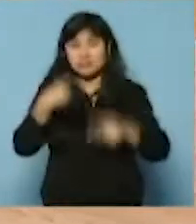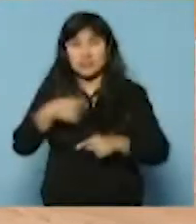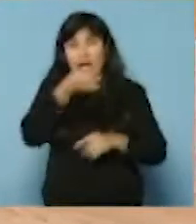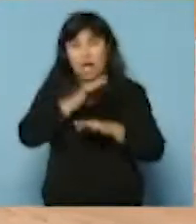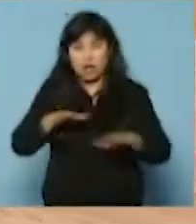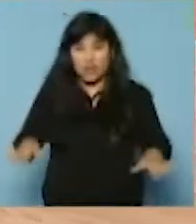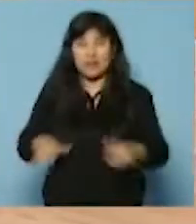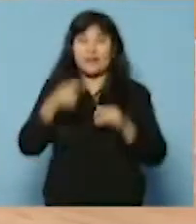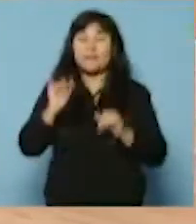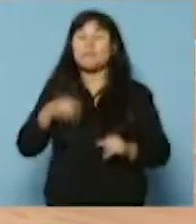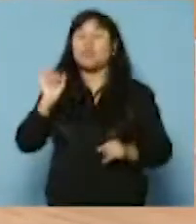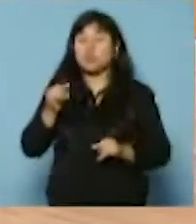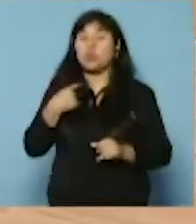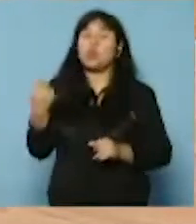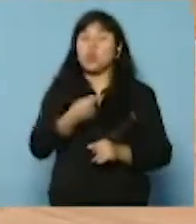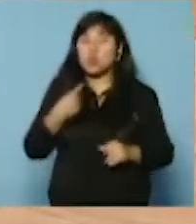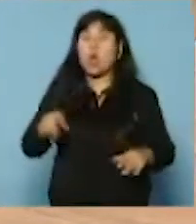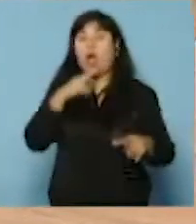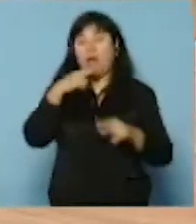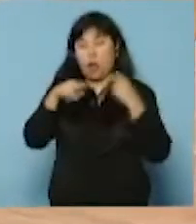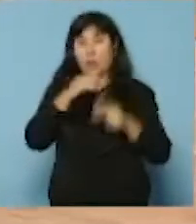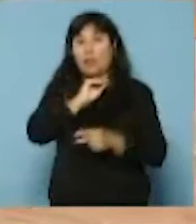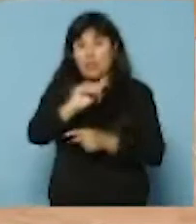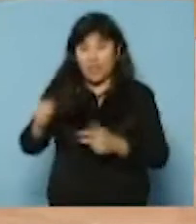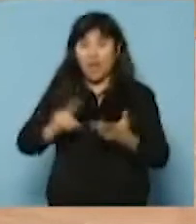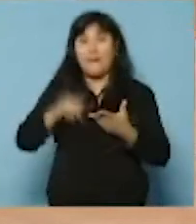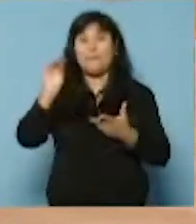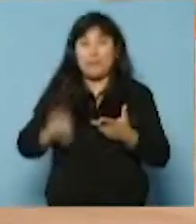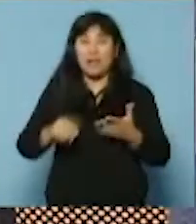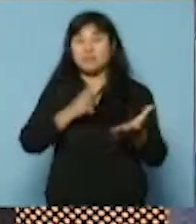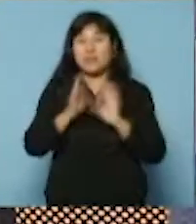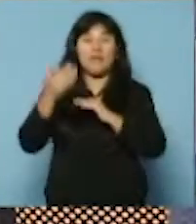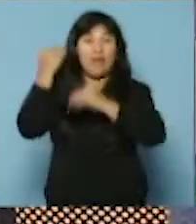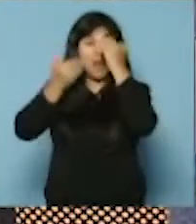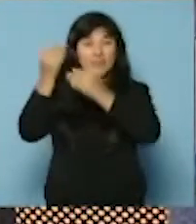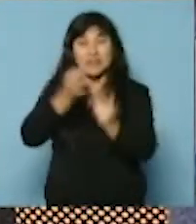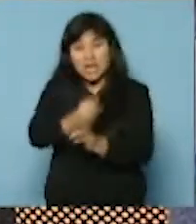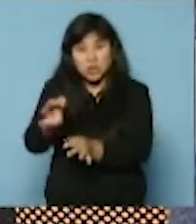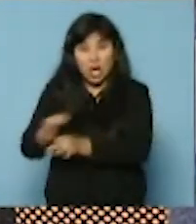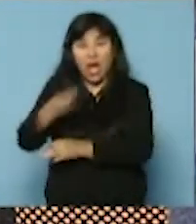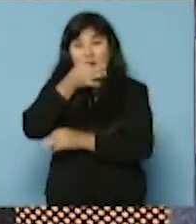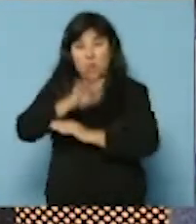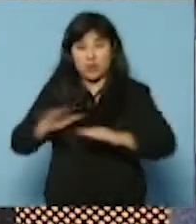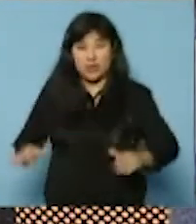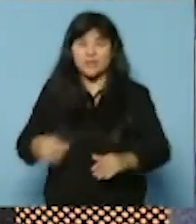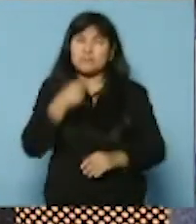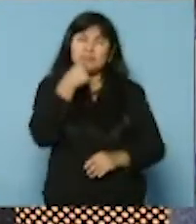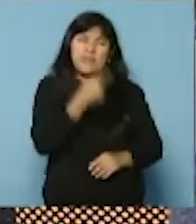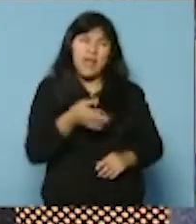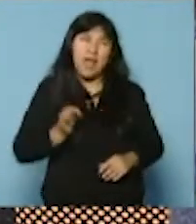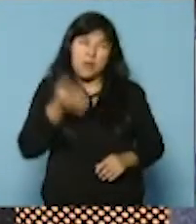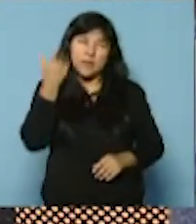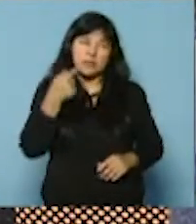yolanda y en algún momento han pensado en cerrar el comedor si el año pasado hemos pensado en cerrar pero ellos viendo esta